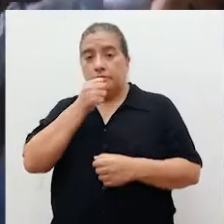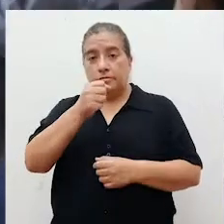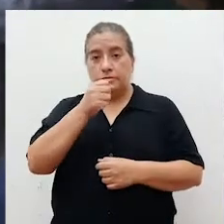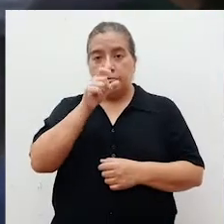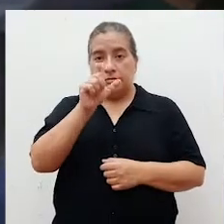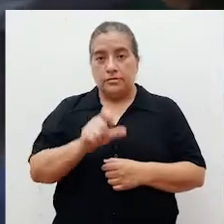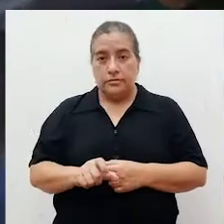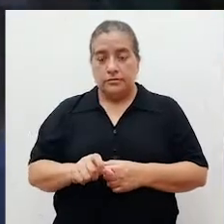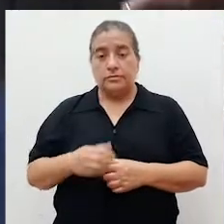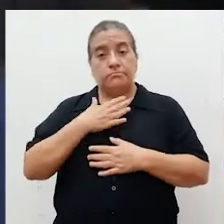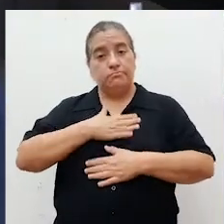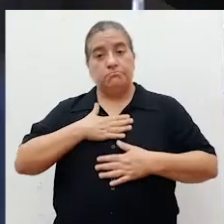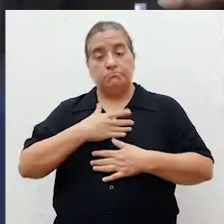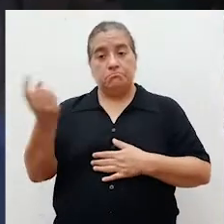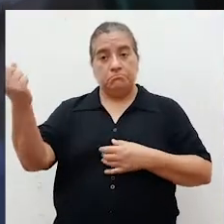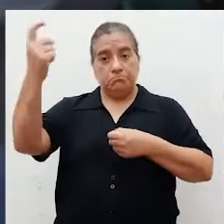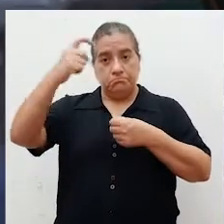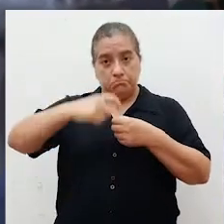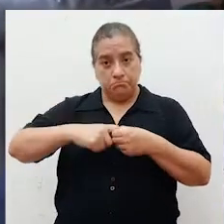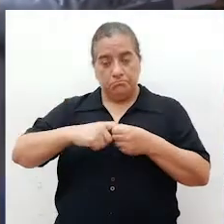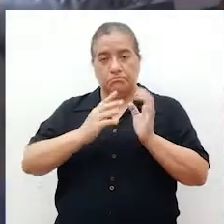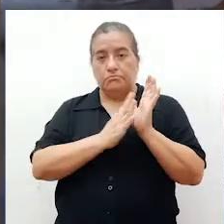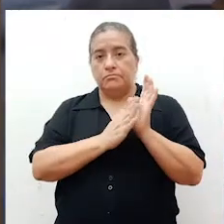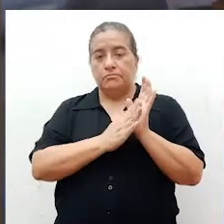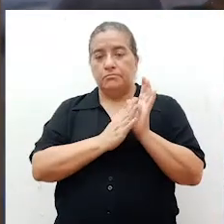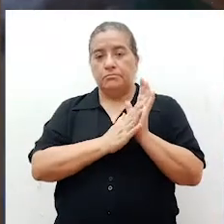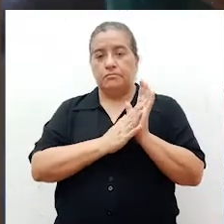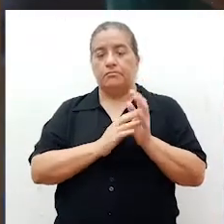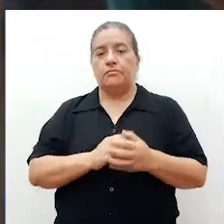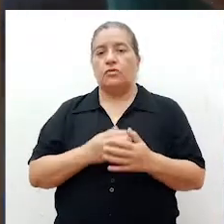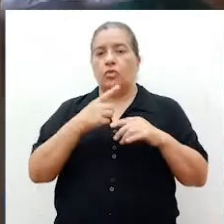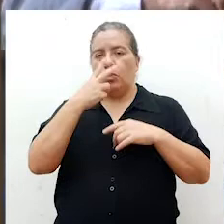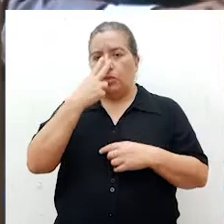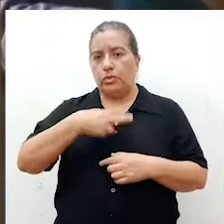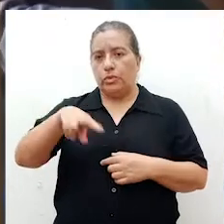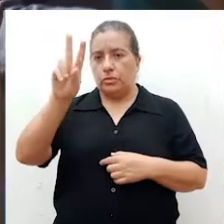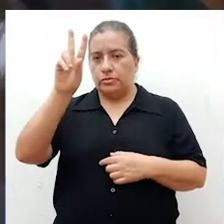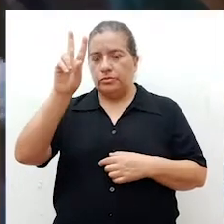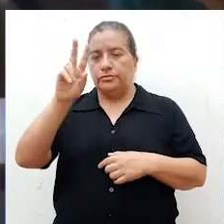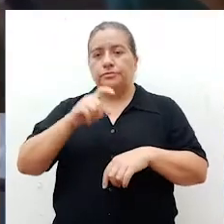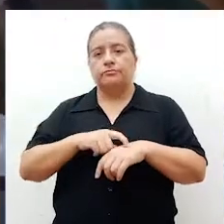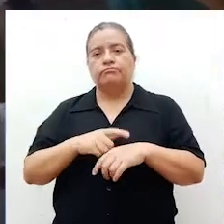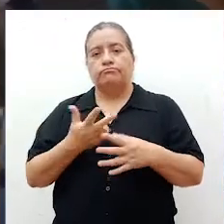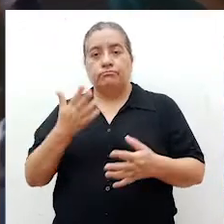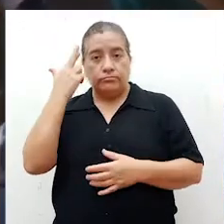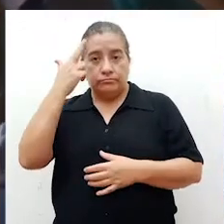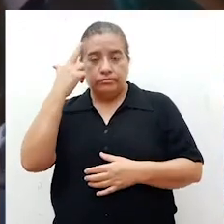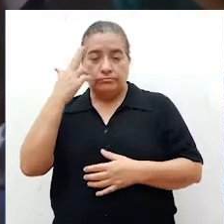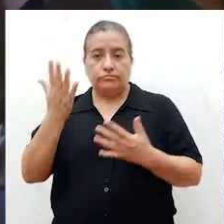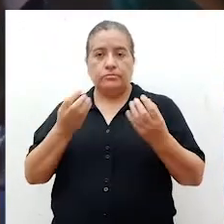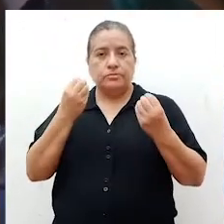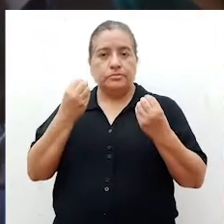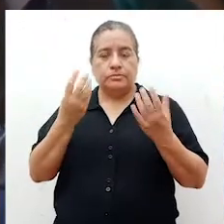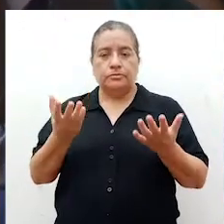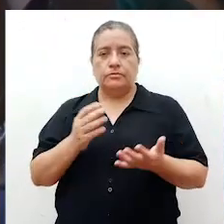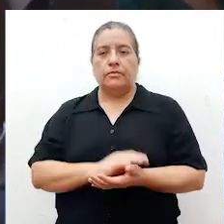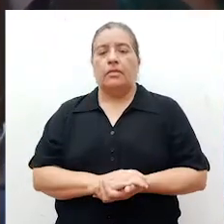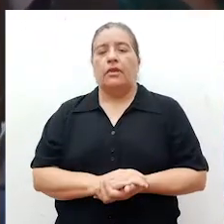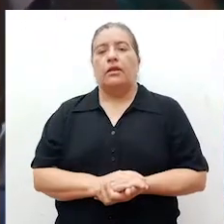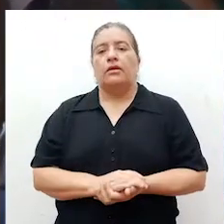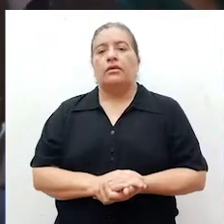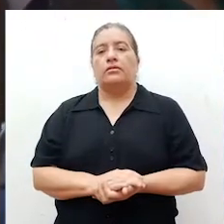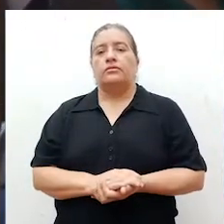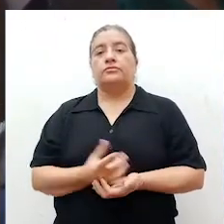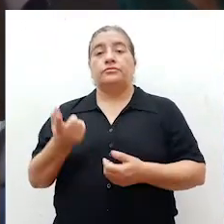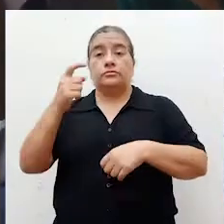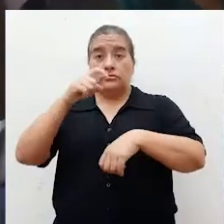colegas de la prensa, un gusto tenerlos hoy en la sede de la Defensoría del Pueblo después de tanto tiempo.